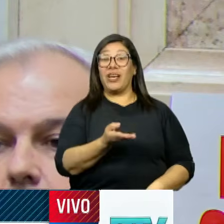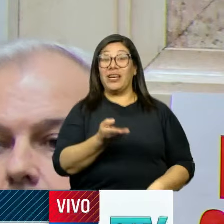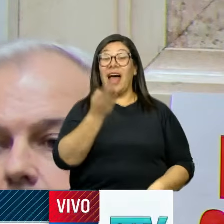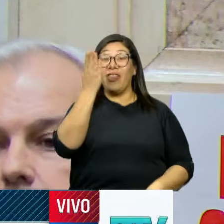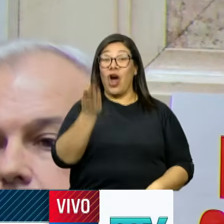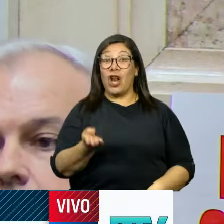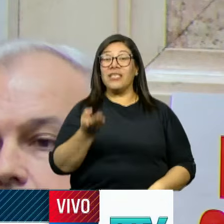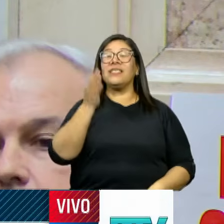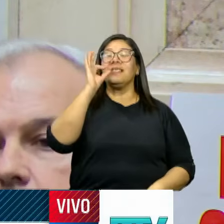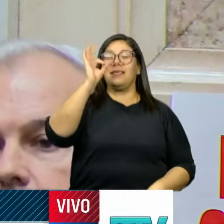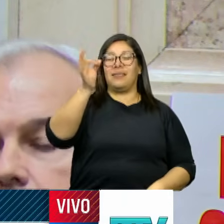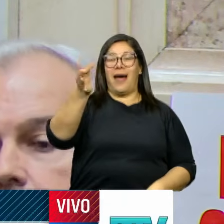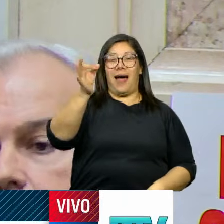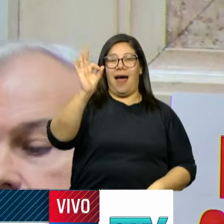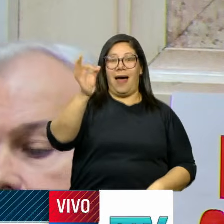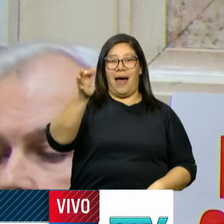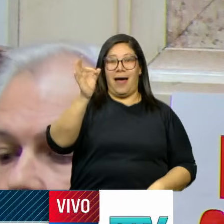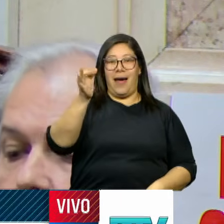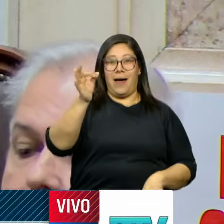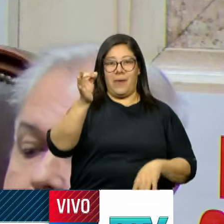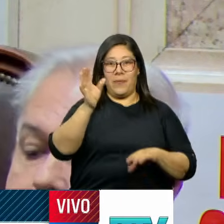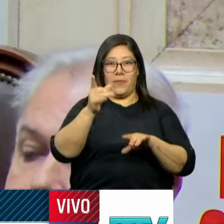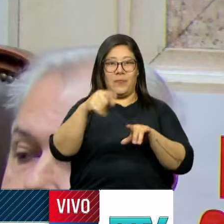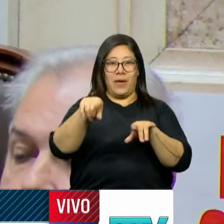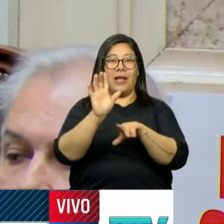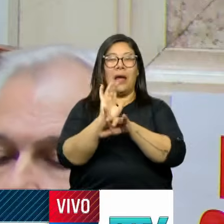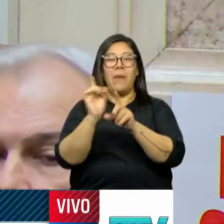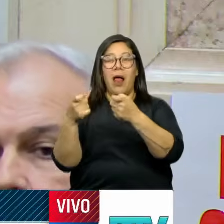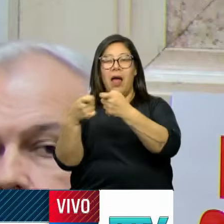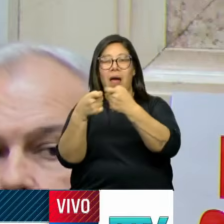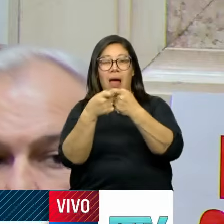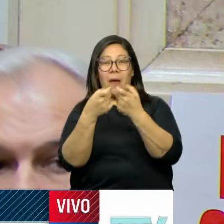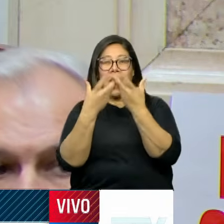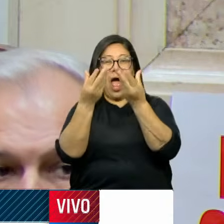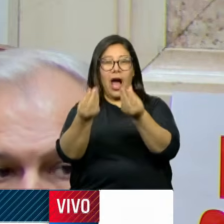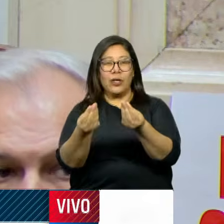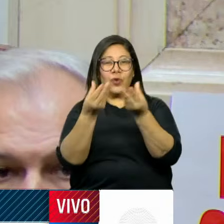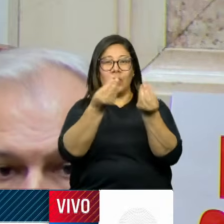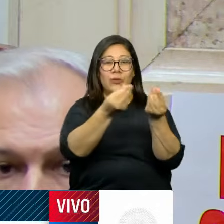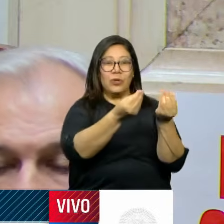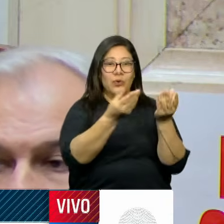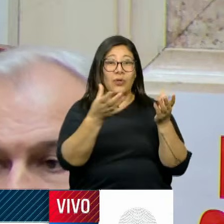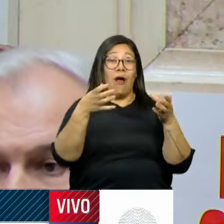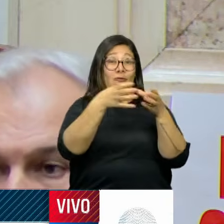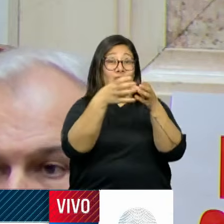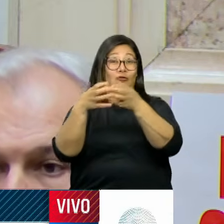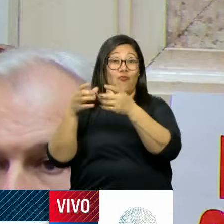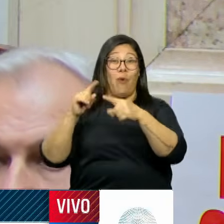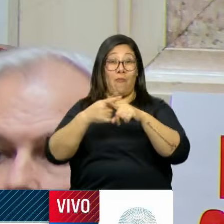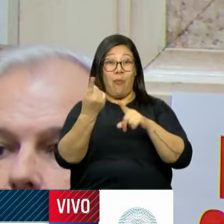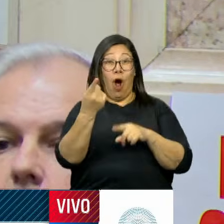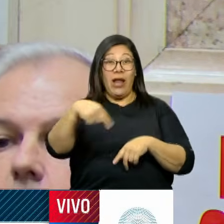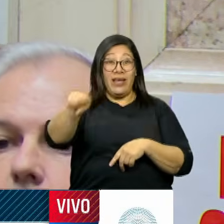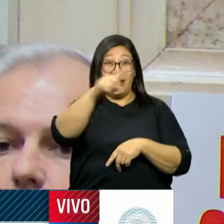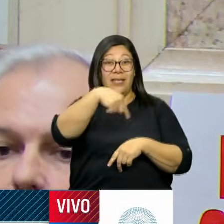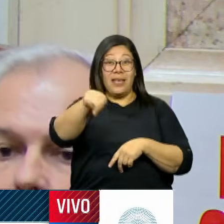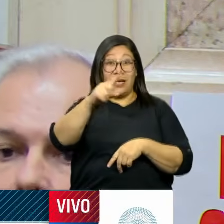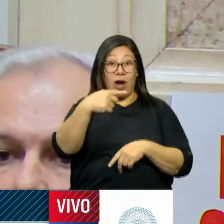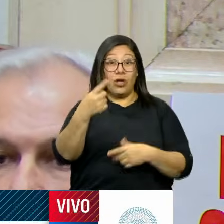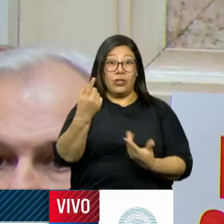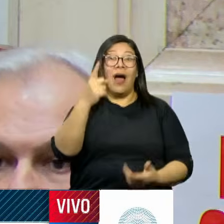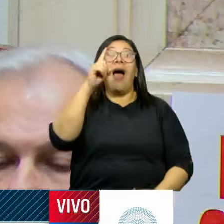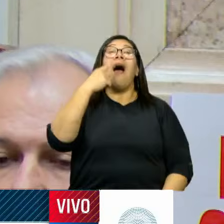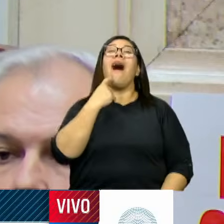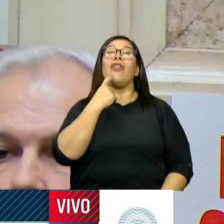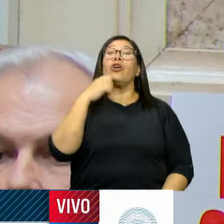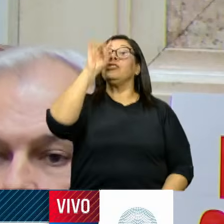su compromiso con todas las ramas de la corrupción del Estado pueden explicar que el gobierno